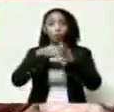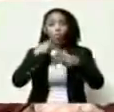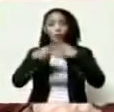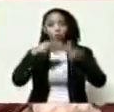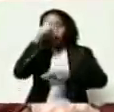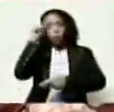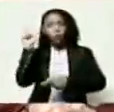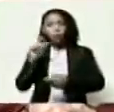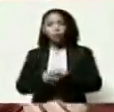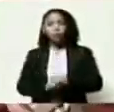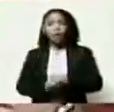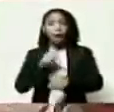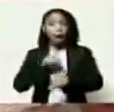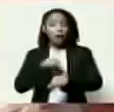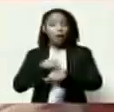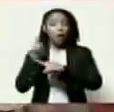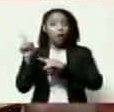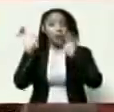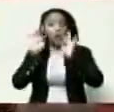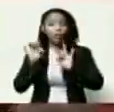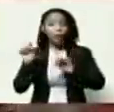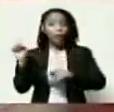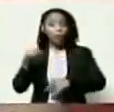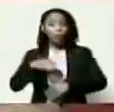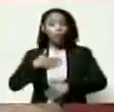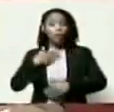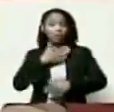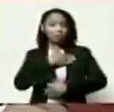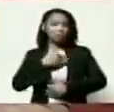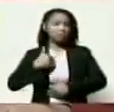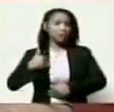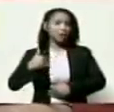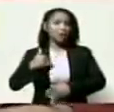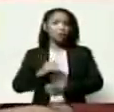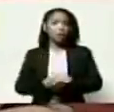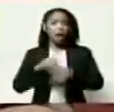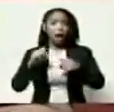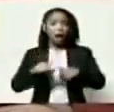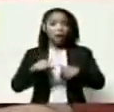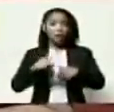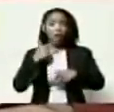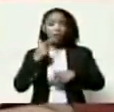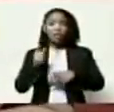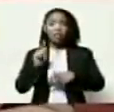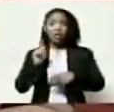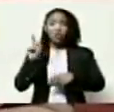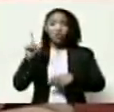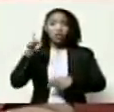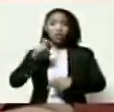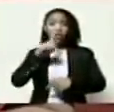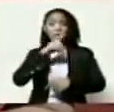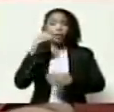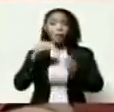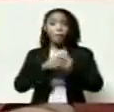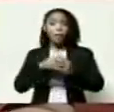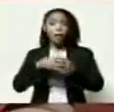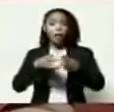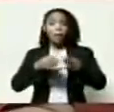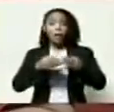A la hora de este tipo, ellos pueden querer a este, pero le van a decir, mira, necesitamos 100.000 barriles de